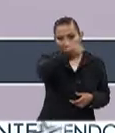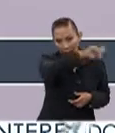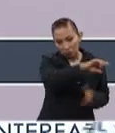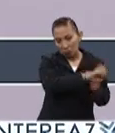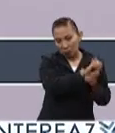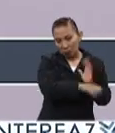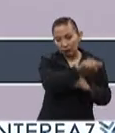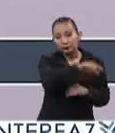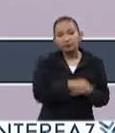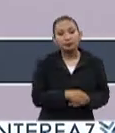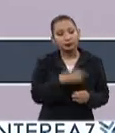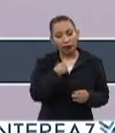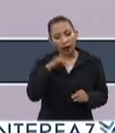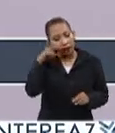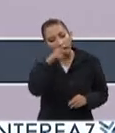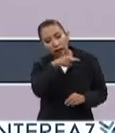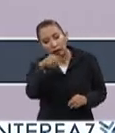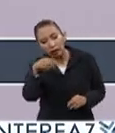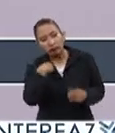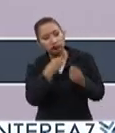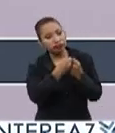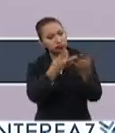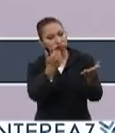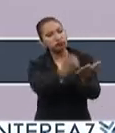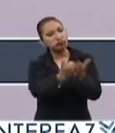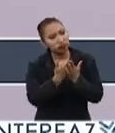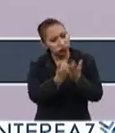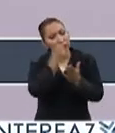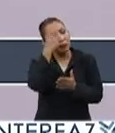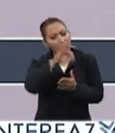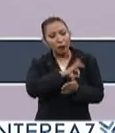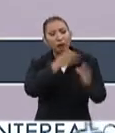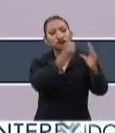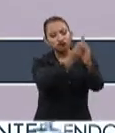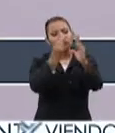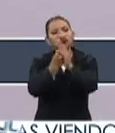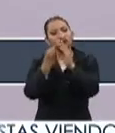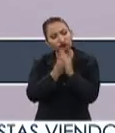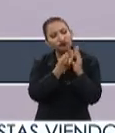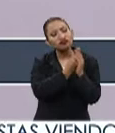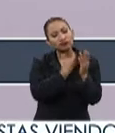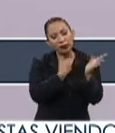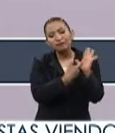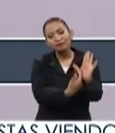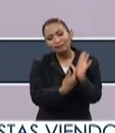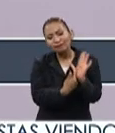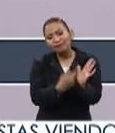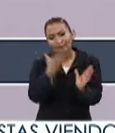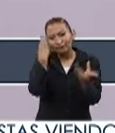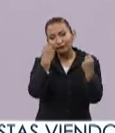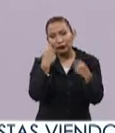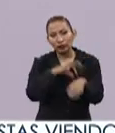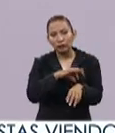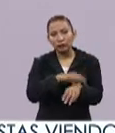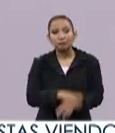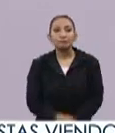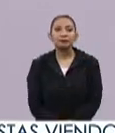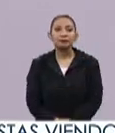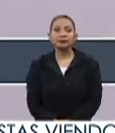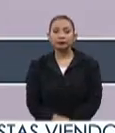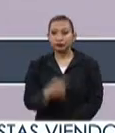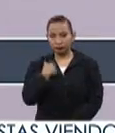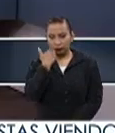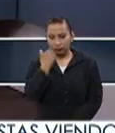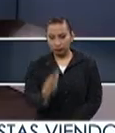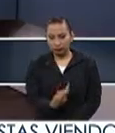un ejemplo, hemos encontrado una gran colaboración para poder dar este tipo de capacitaciones. Yo